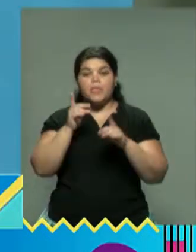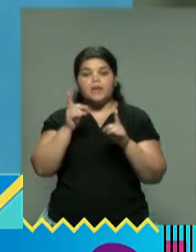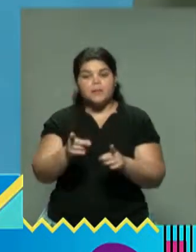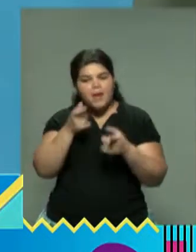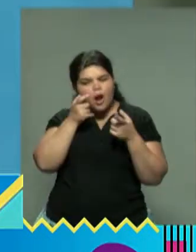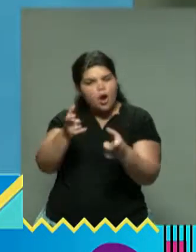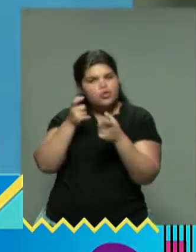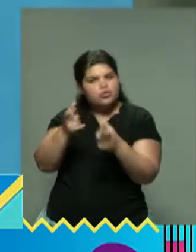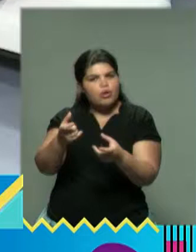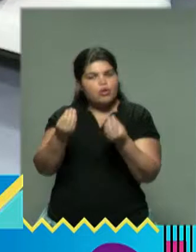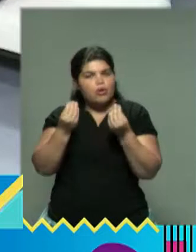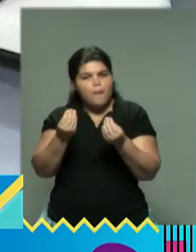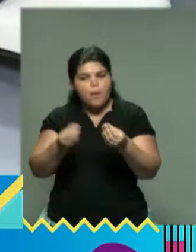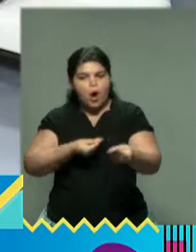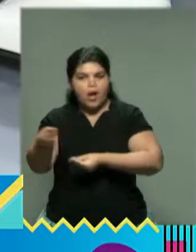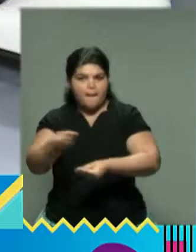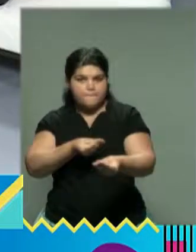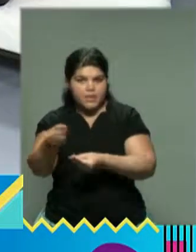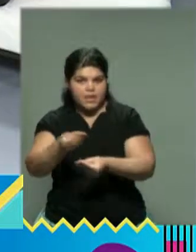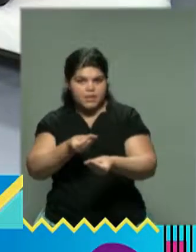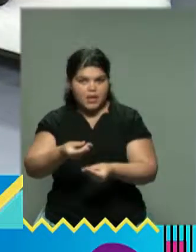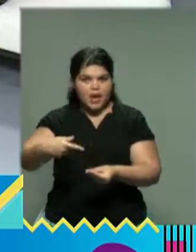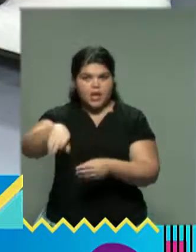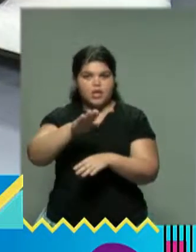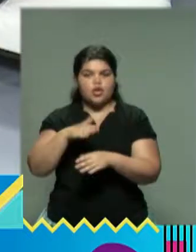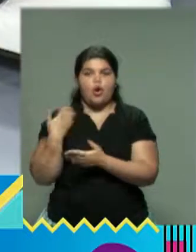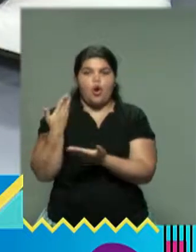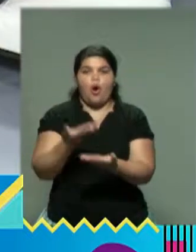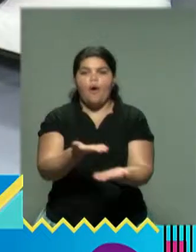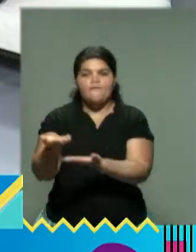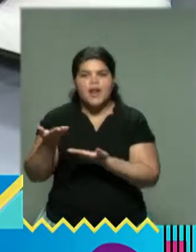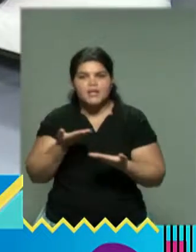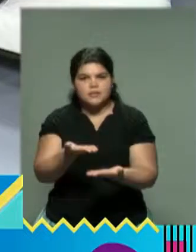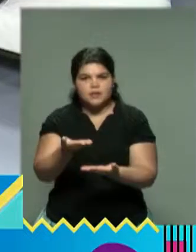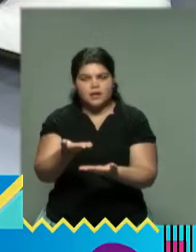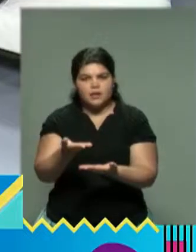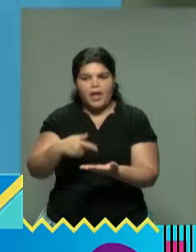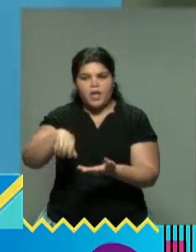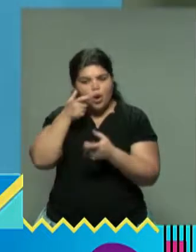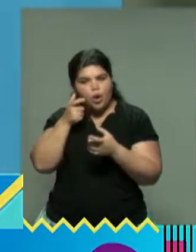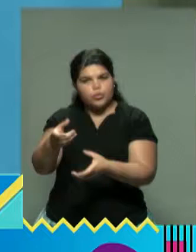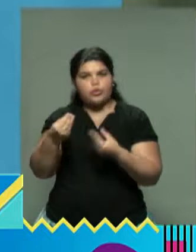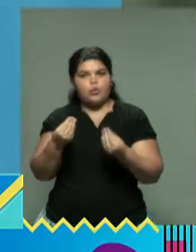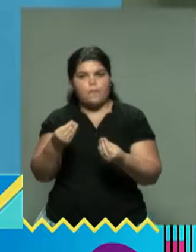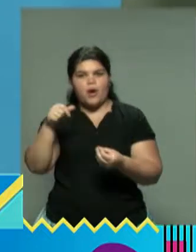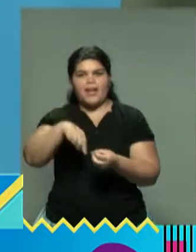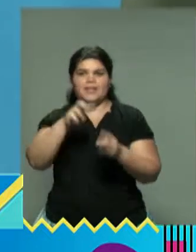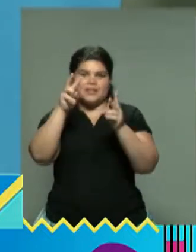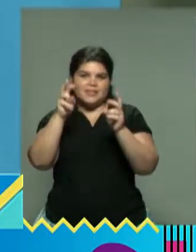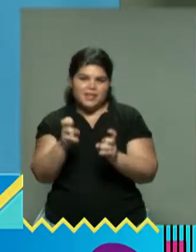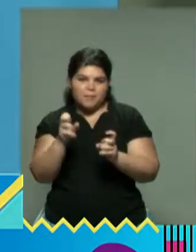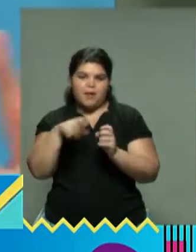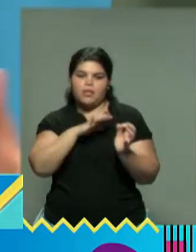control que se le debe ejercer a las empresas que proporcionan este tipo de actividades y que dan este tipo de servicios. Por eso entraba un poco